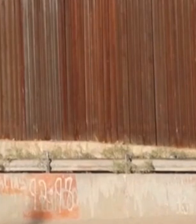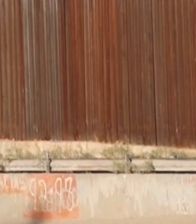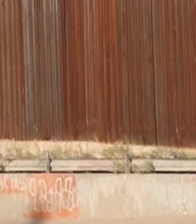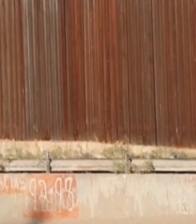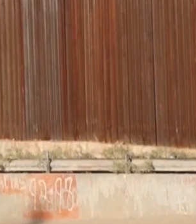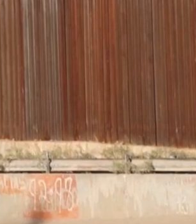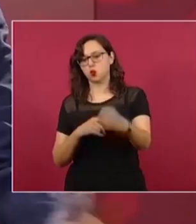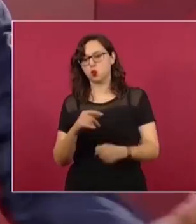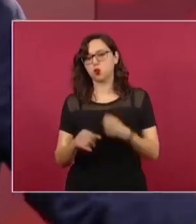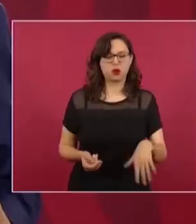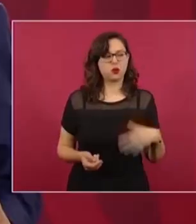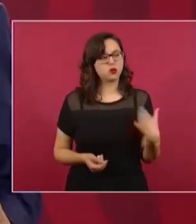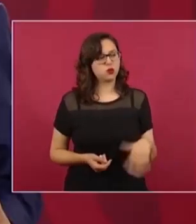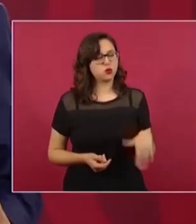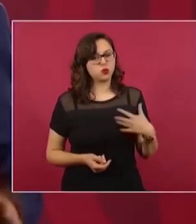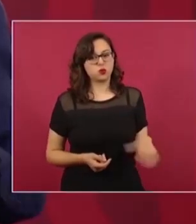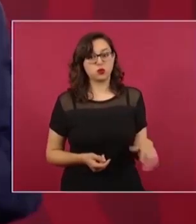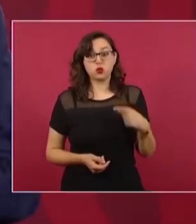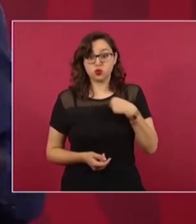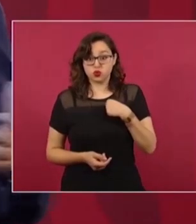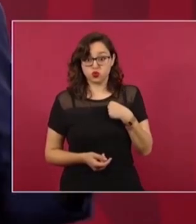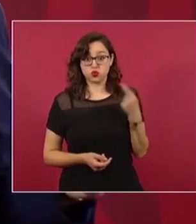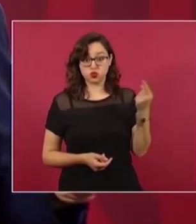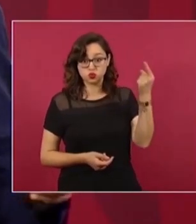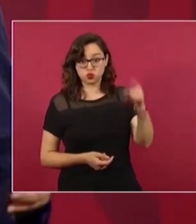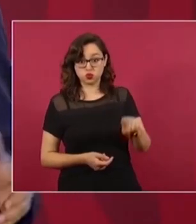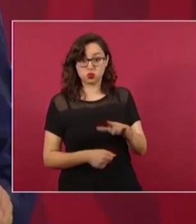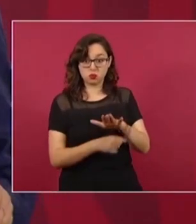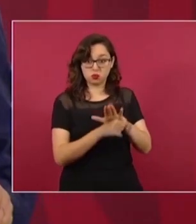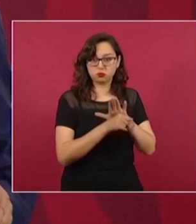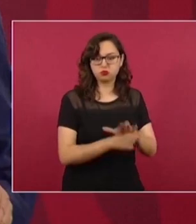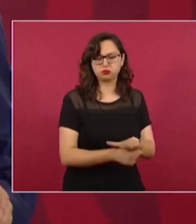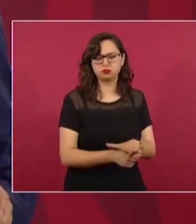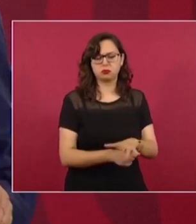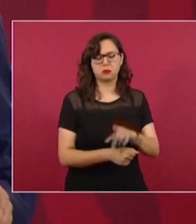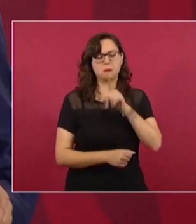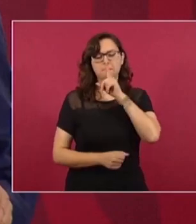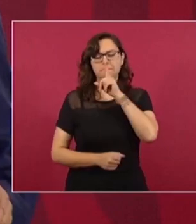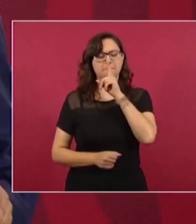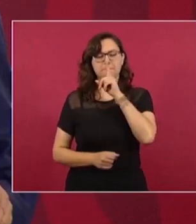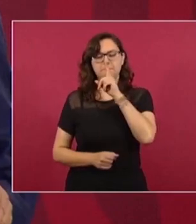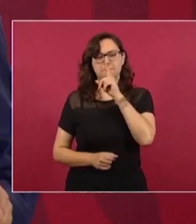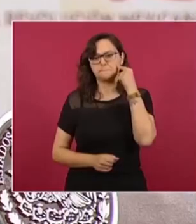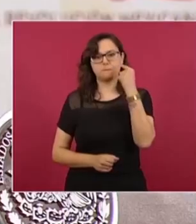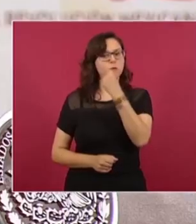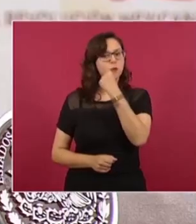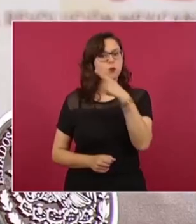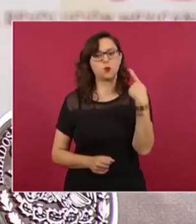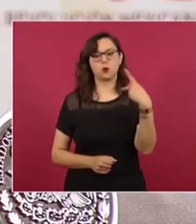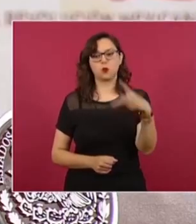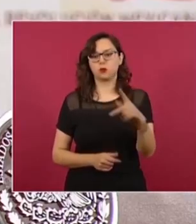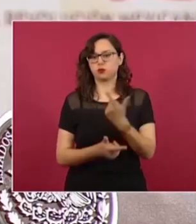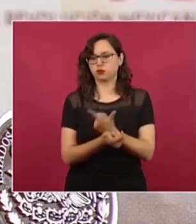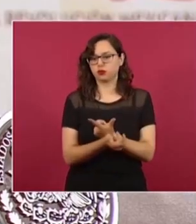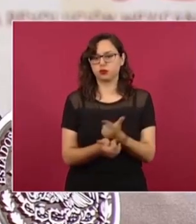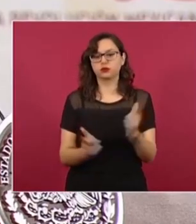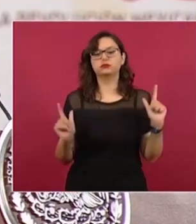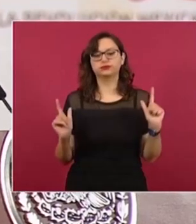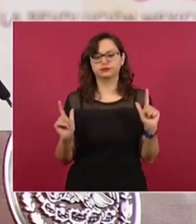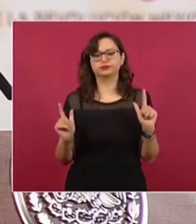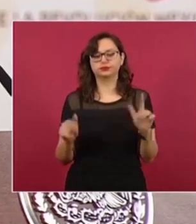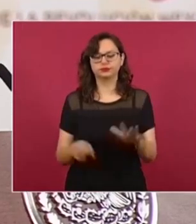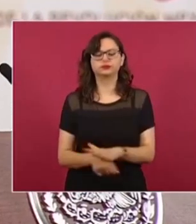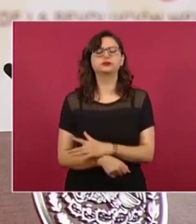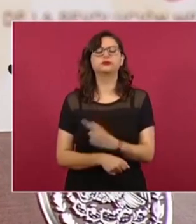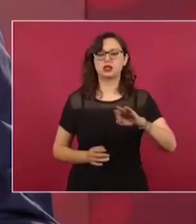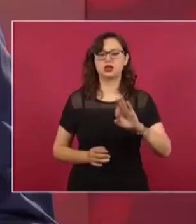23 de mayo por otro lado el mandatario mexicano andrés manuel lópez obrador dijo que reforzará la seguridad